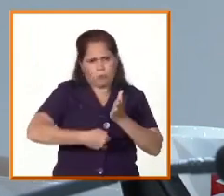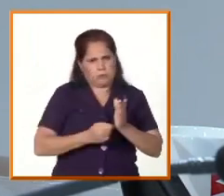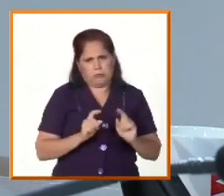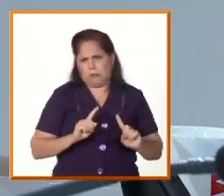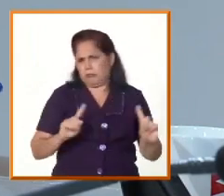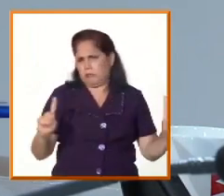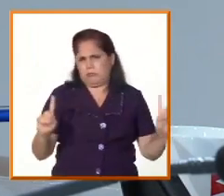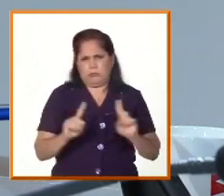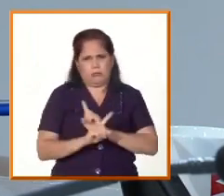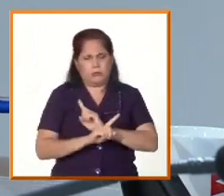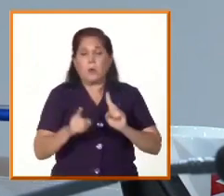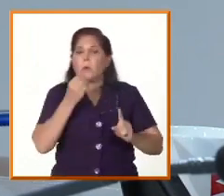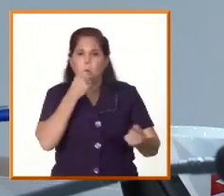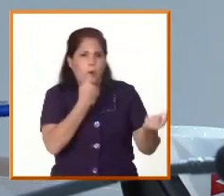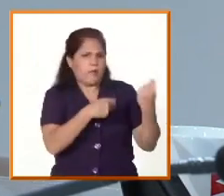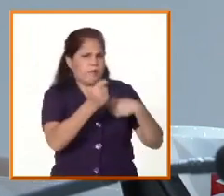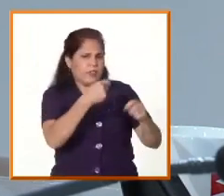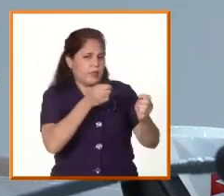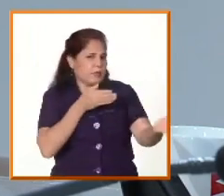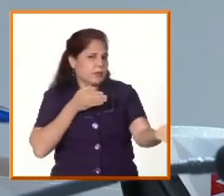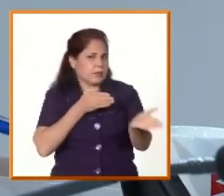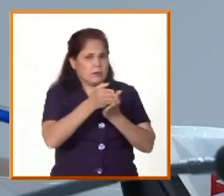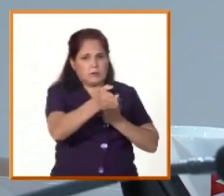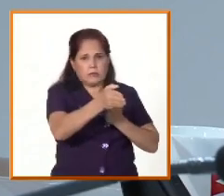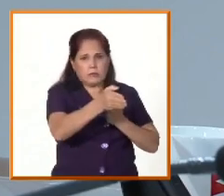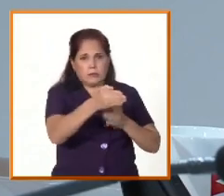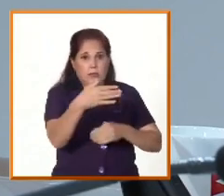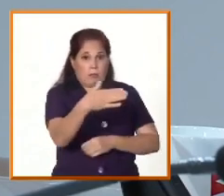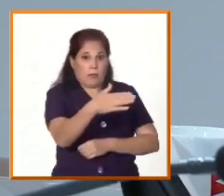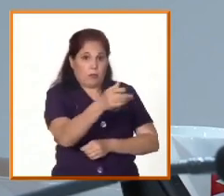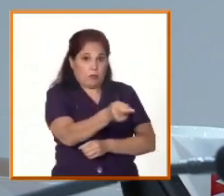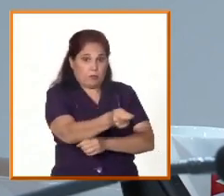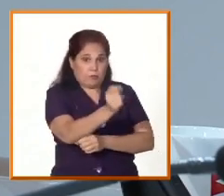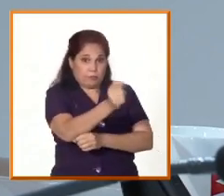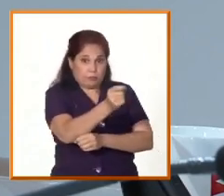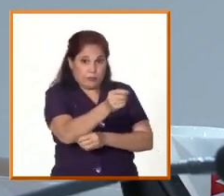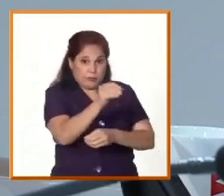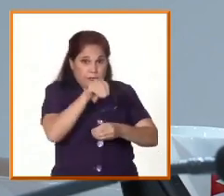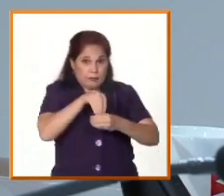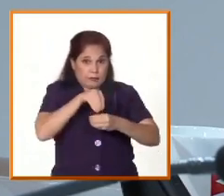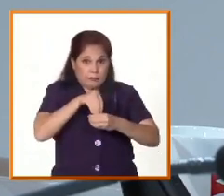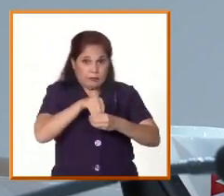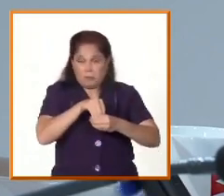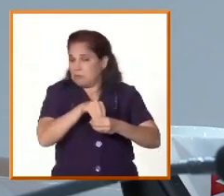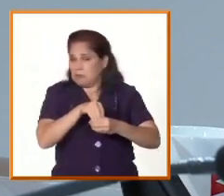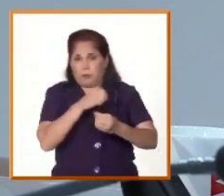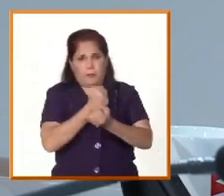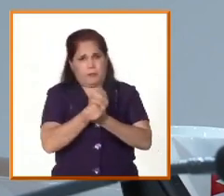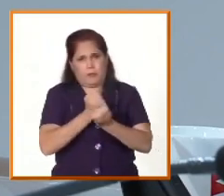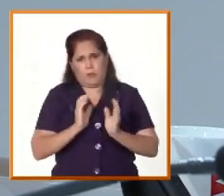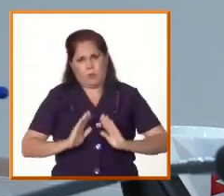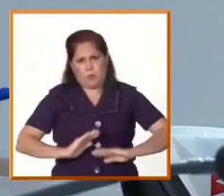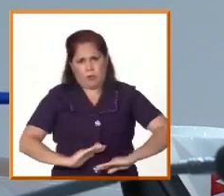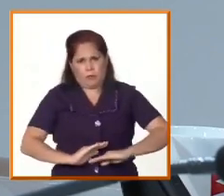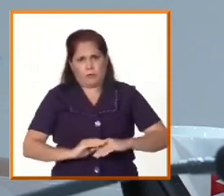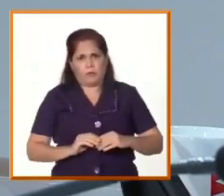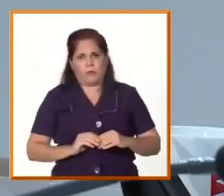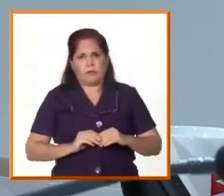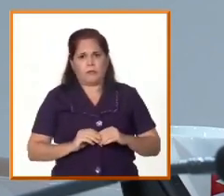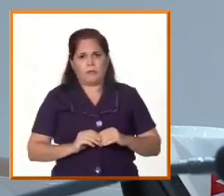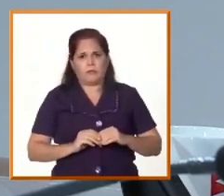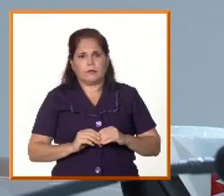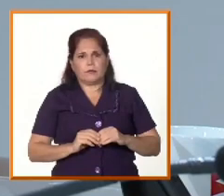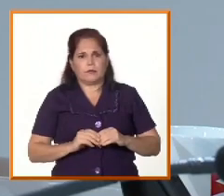puede comercializar directamente su su producción sin tener ningún riesgo y eso se